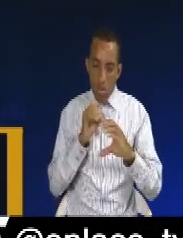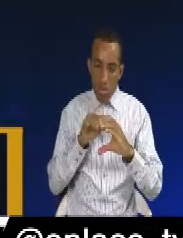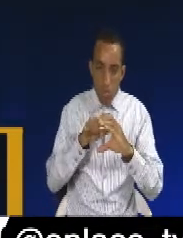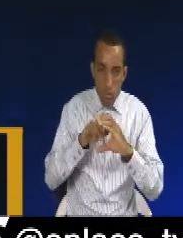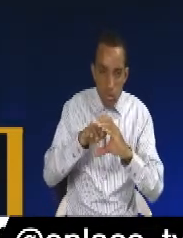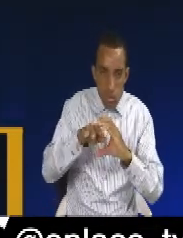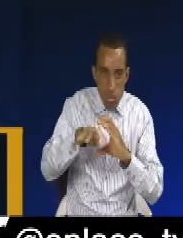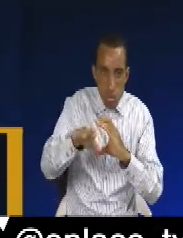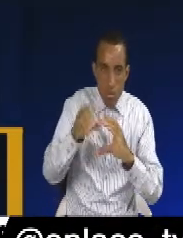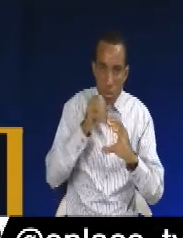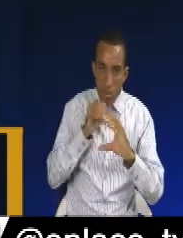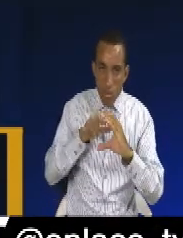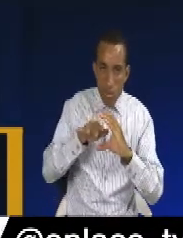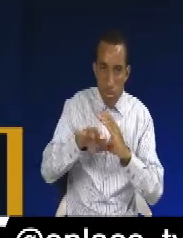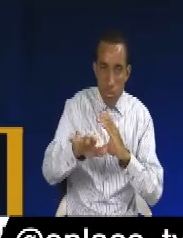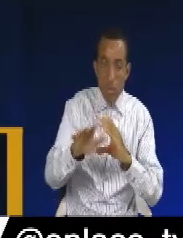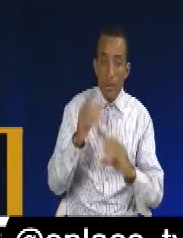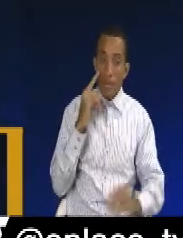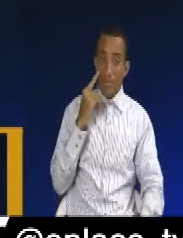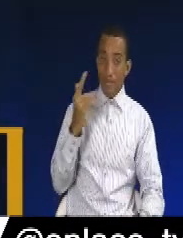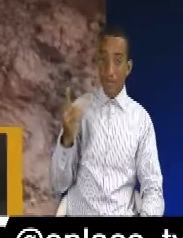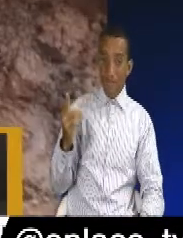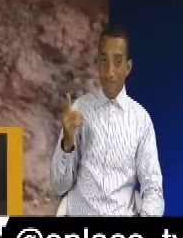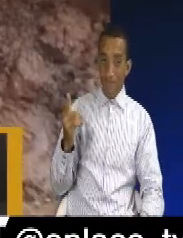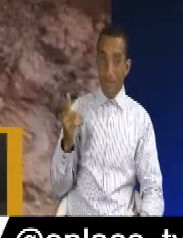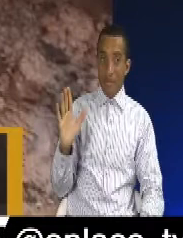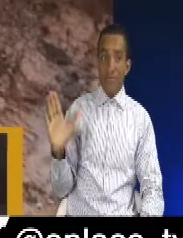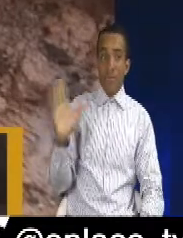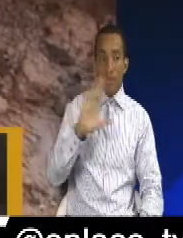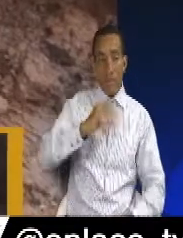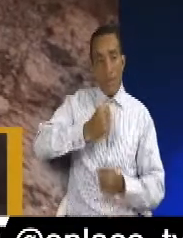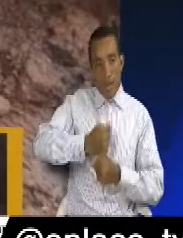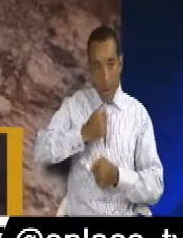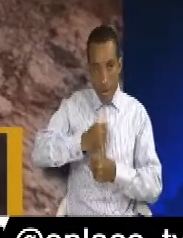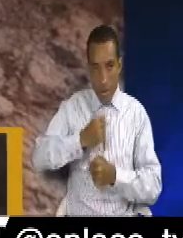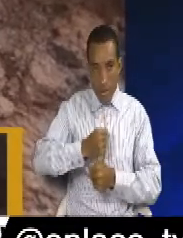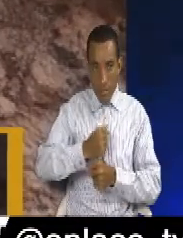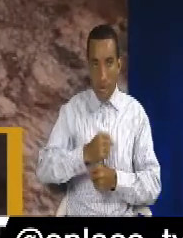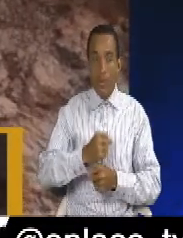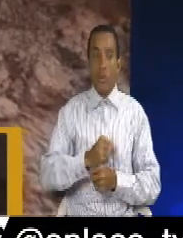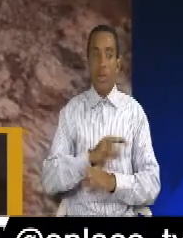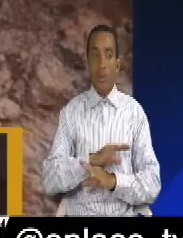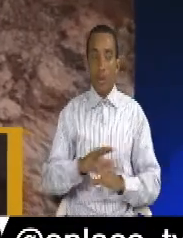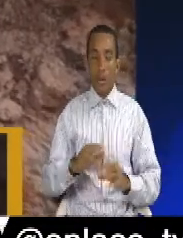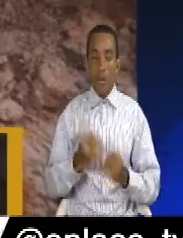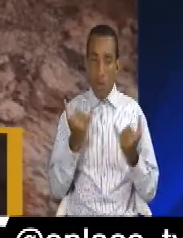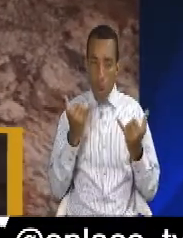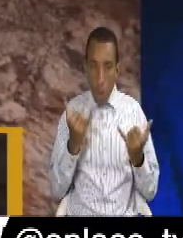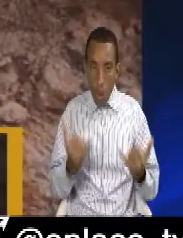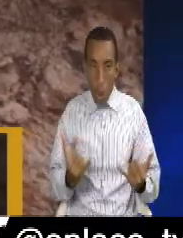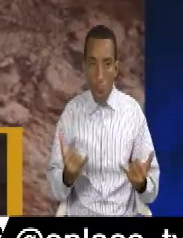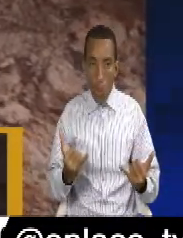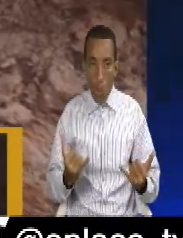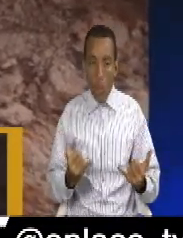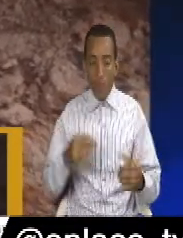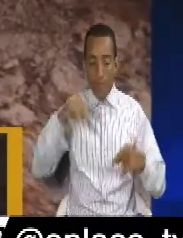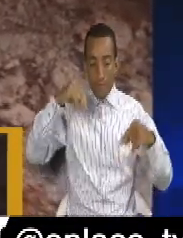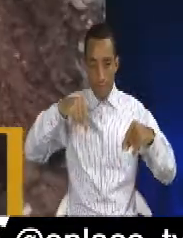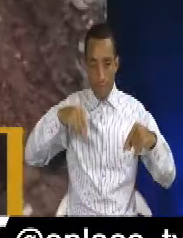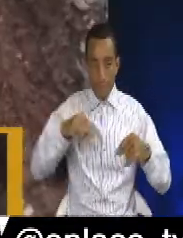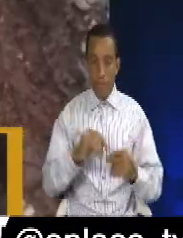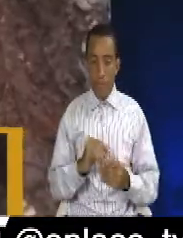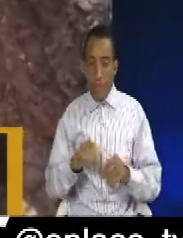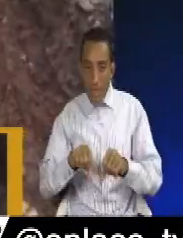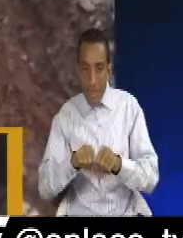biopelícula. Las imágenes que están viendo en pantalla pertenecen a los trabajos realizados durante el día de hoy en este daño en el sector del